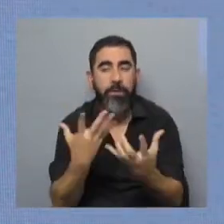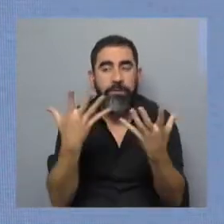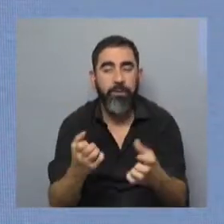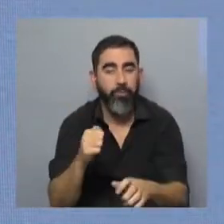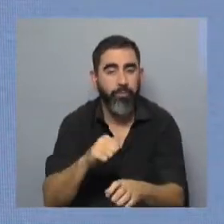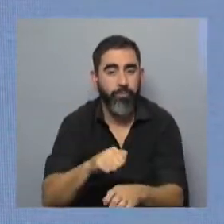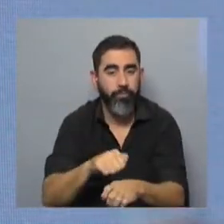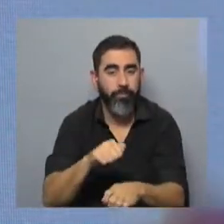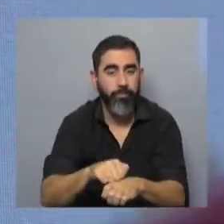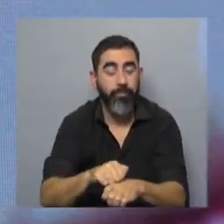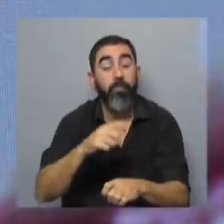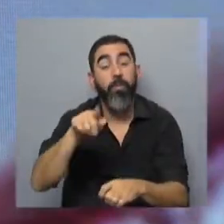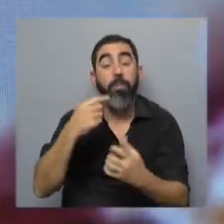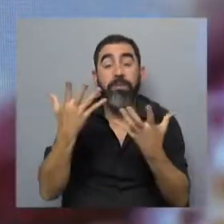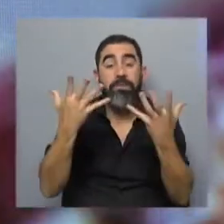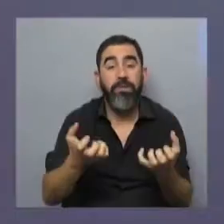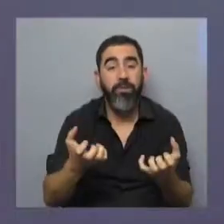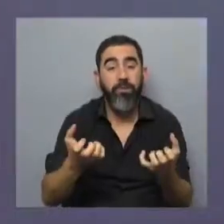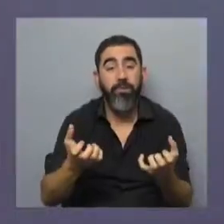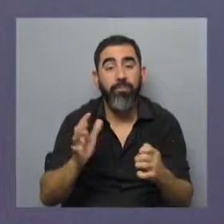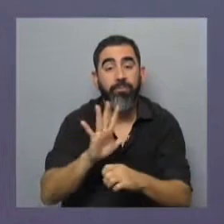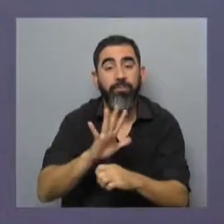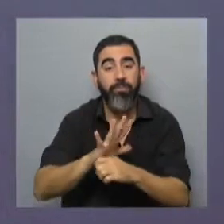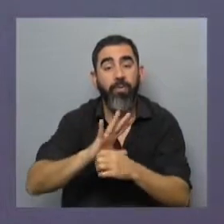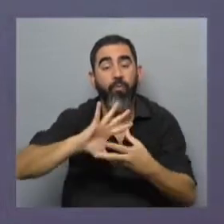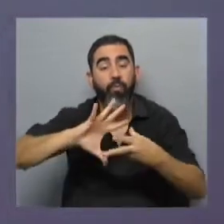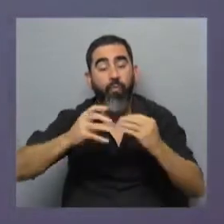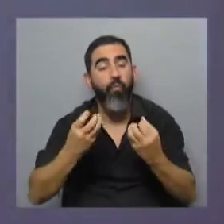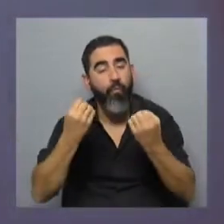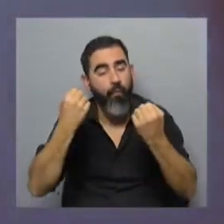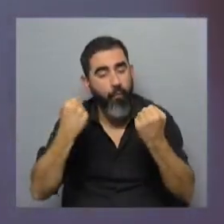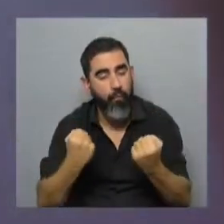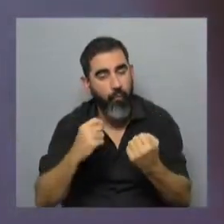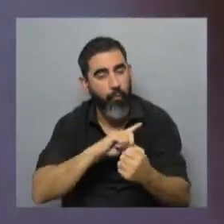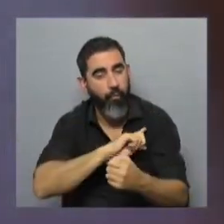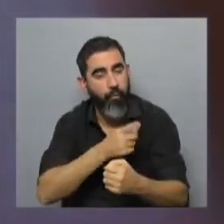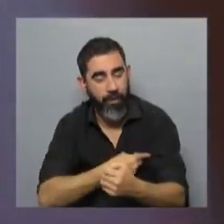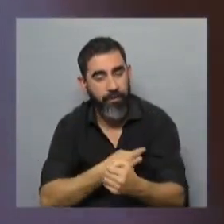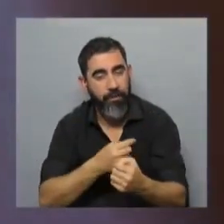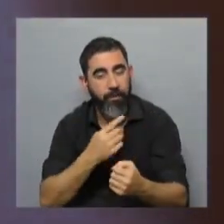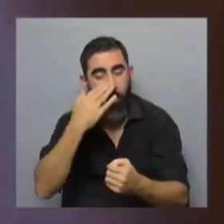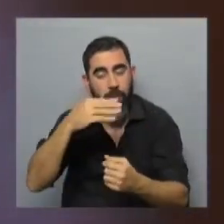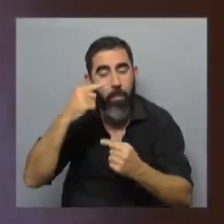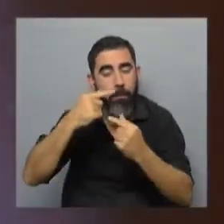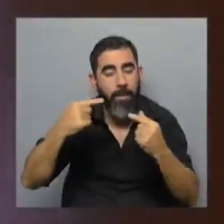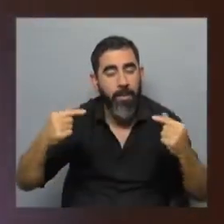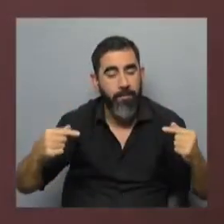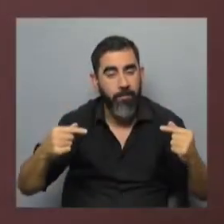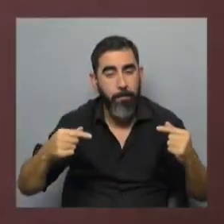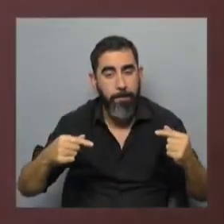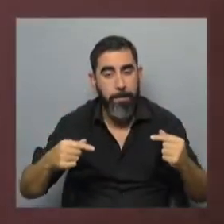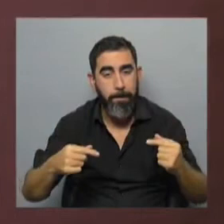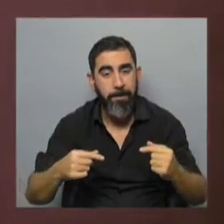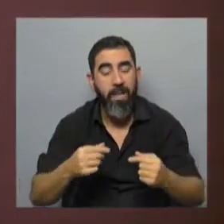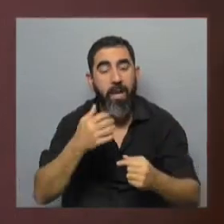bueno, después que se seque, ahí tengo la estructura, una estructura fuerte como para empezar a poner el último material, que se llama